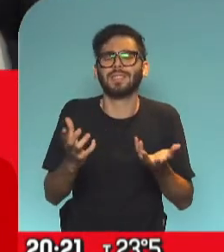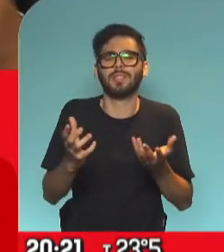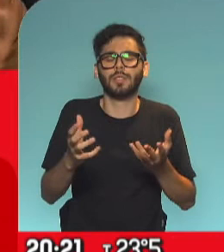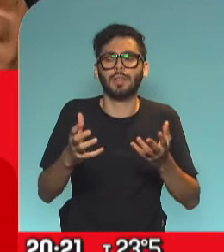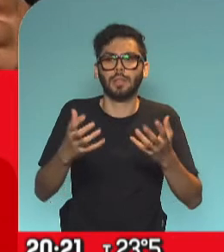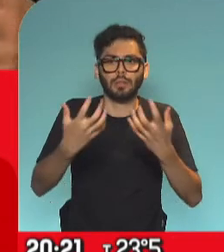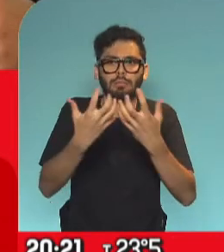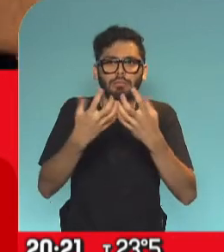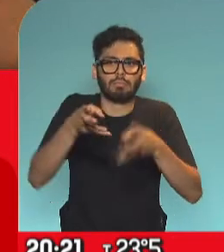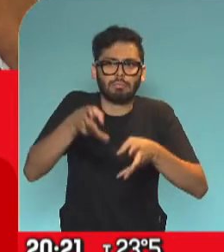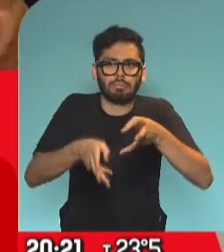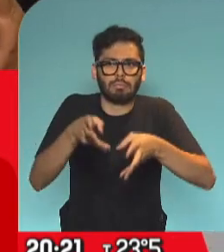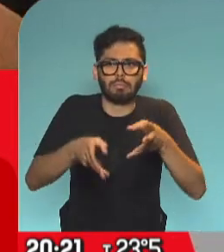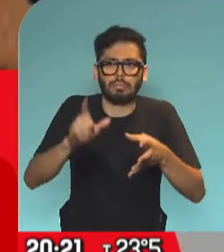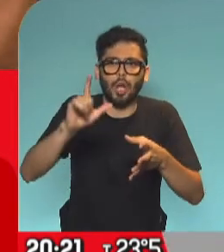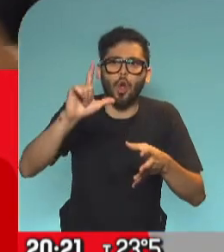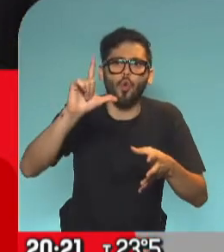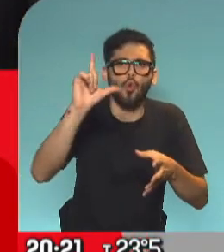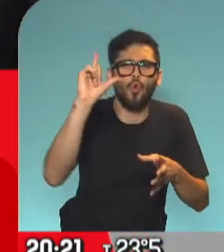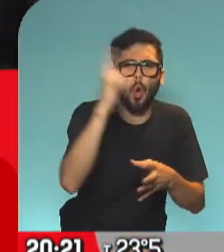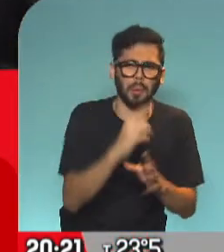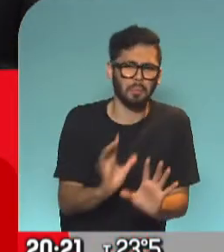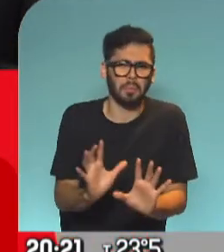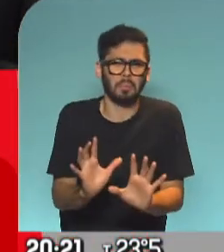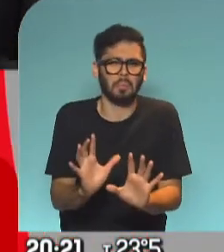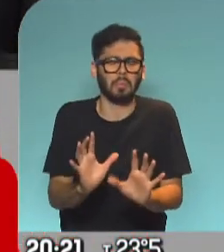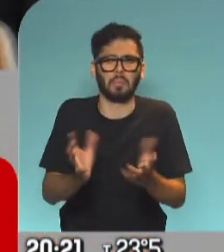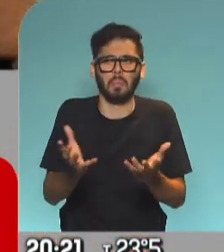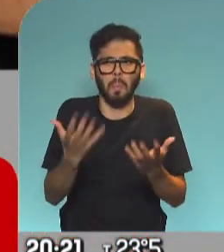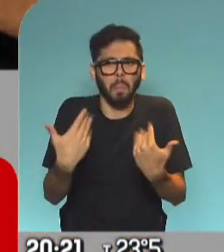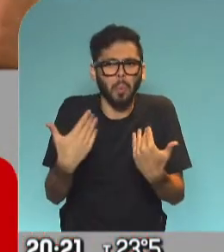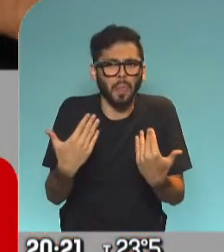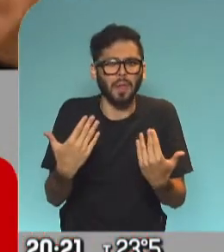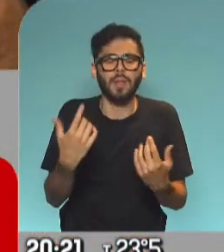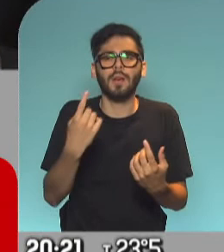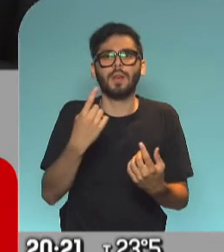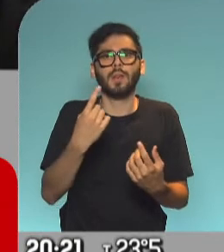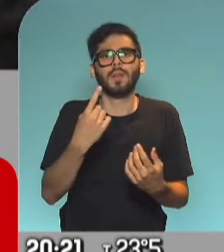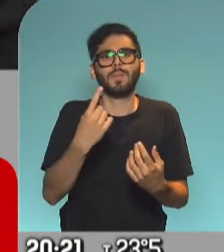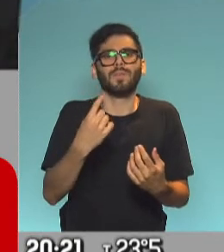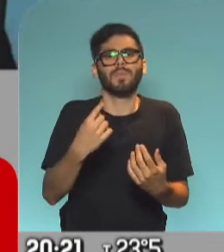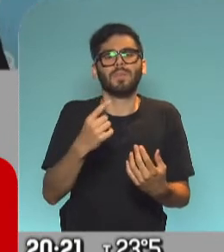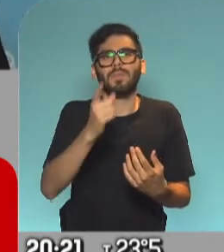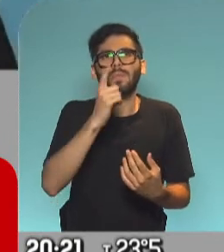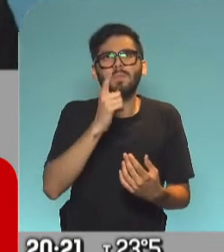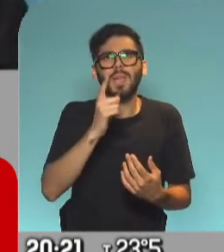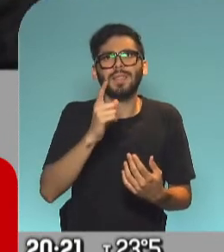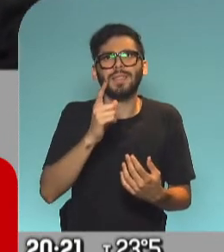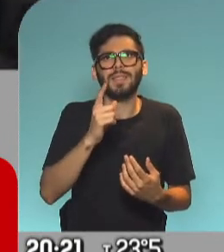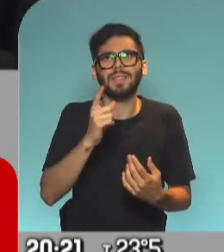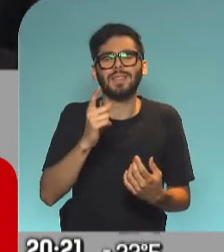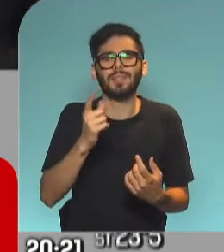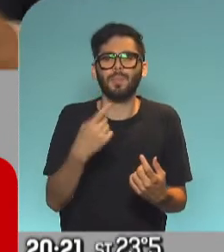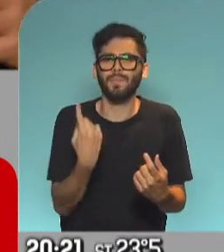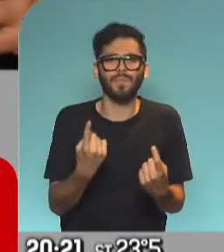resulten extrañas o inaccesibles. No creo que allí esté el problema. Lo que sí yo creo que lo que tenemos que tratar